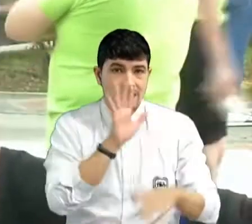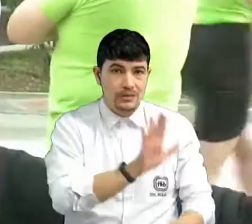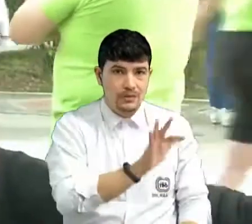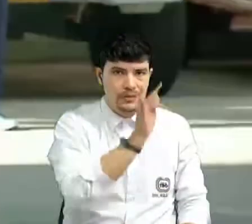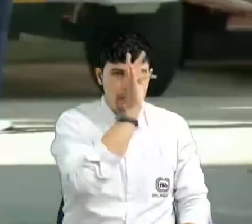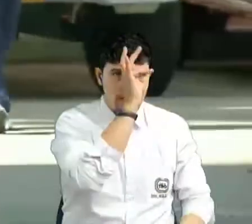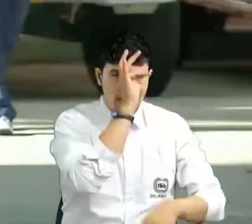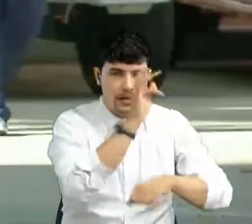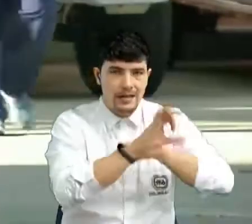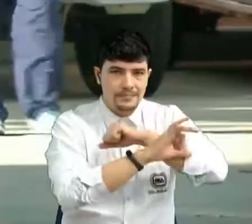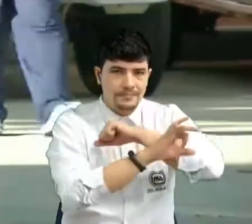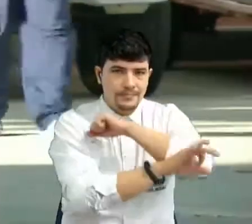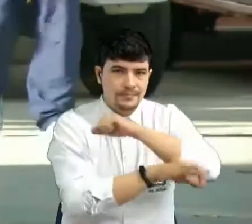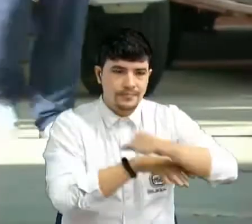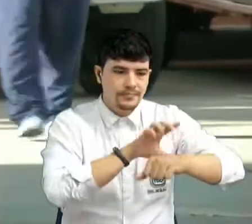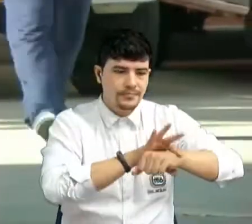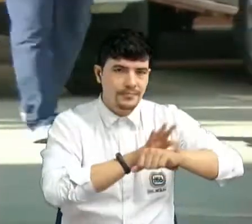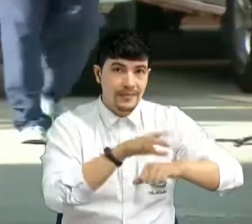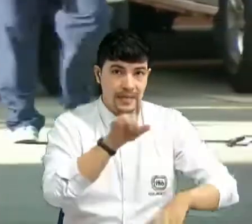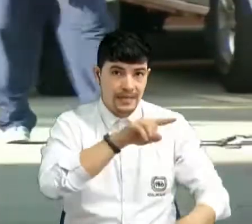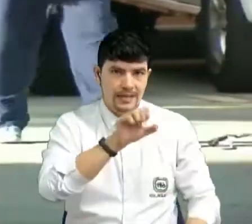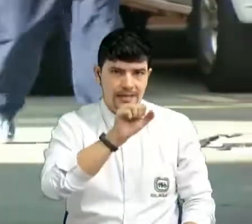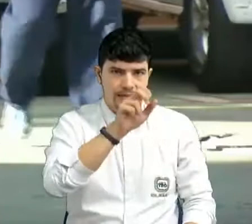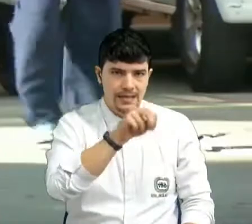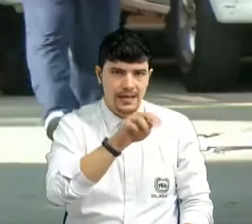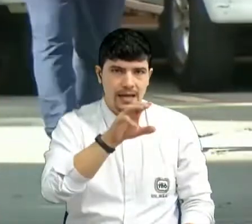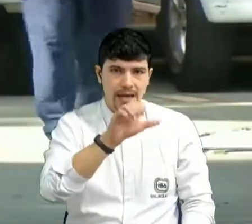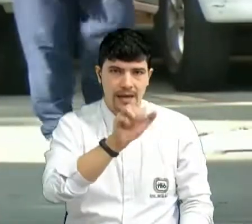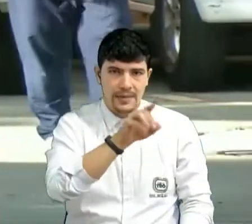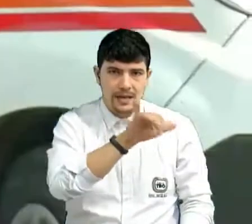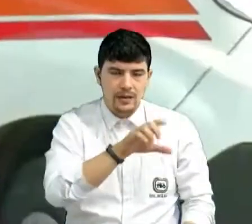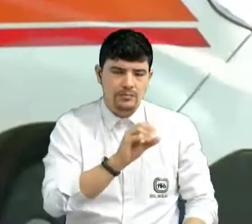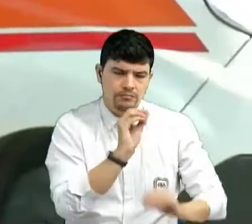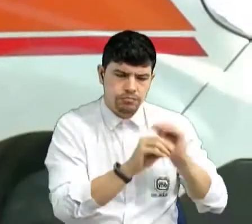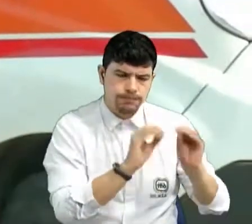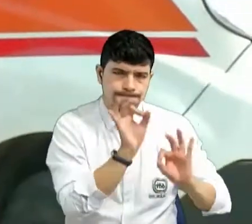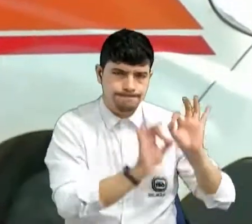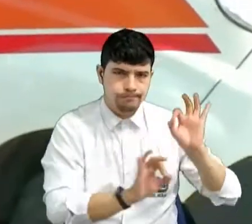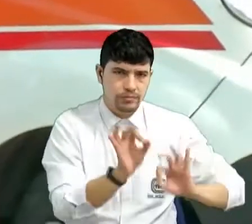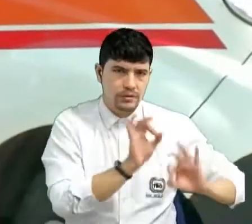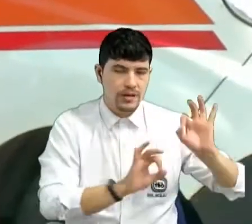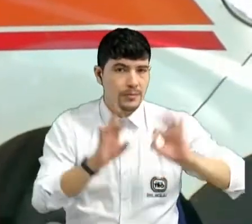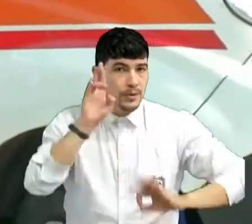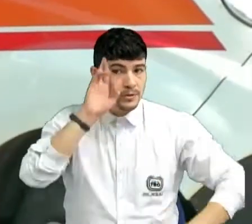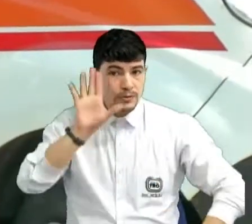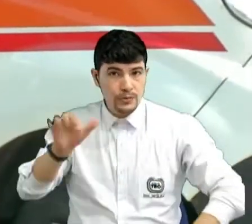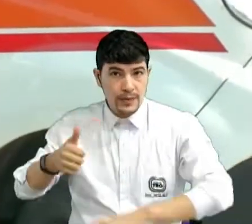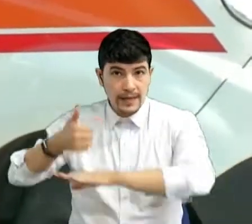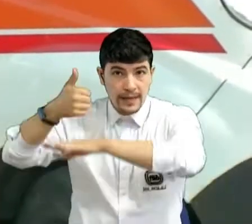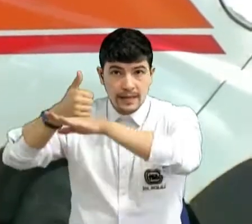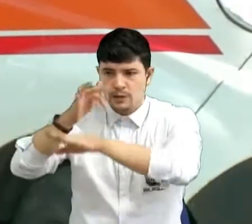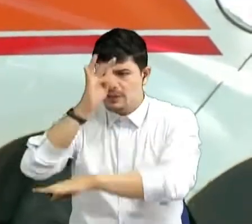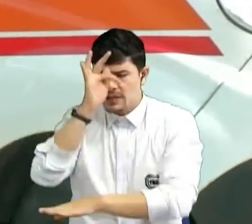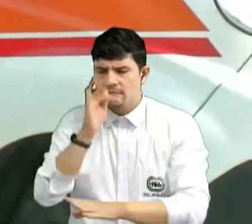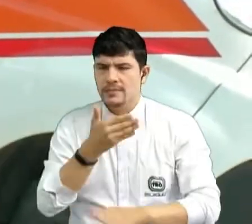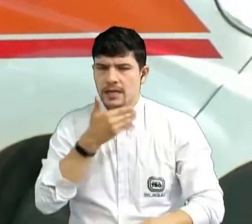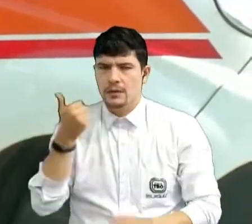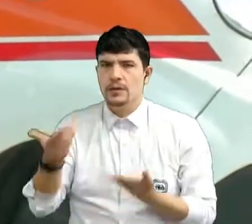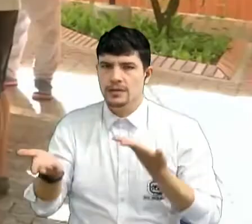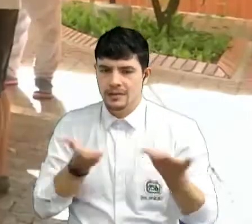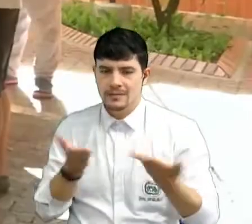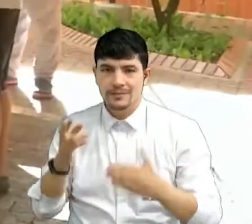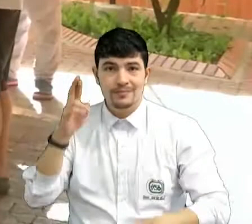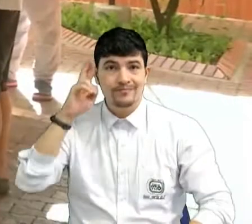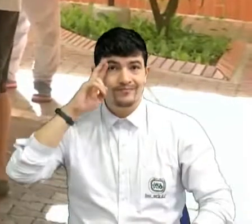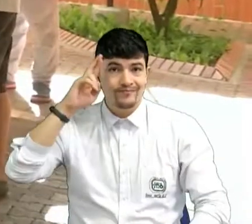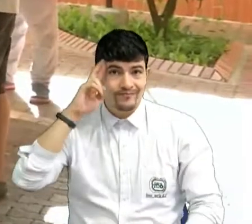se está preparando. Estas cifras llevaron a la nueva gerencia del Hospital San Camilo a mejorar el servicio, por eso se puso en marcha el